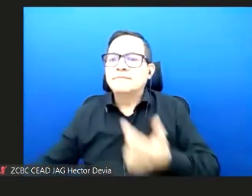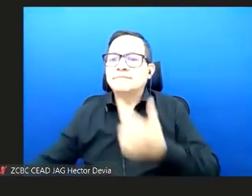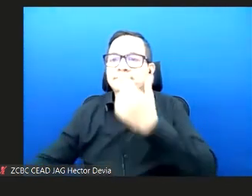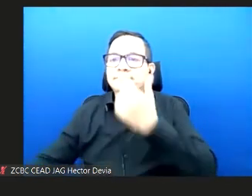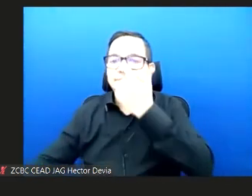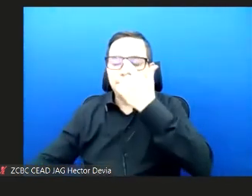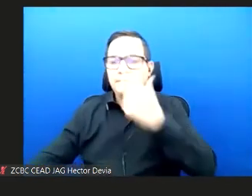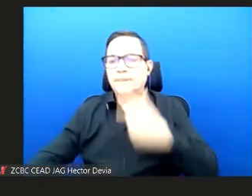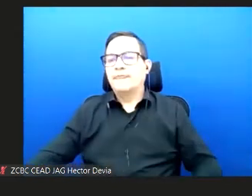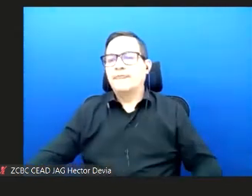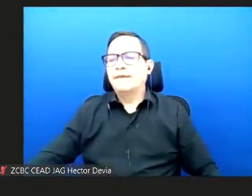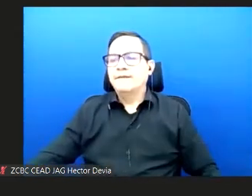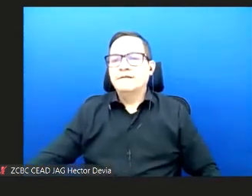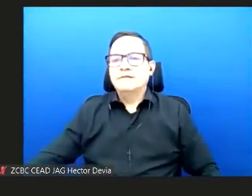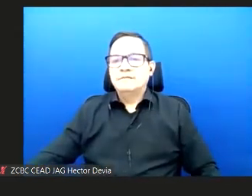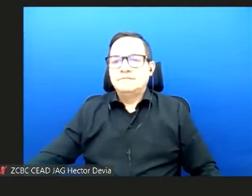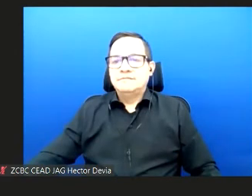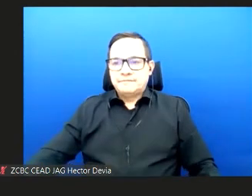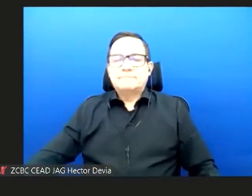Yo los espero.